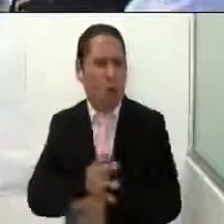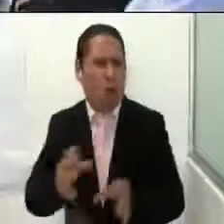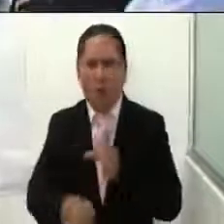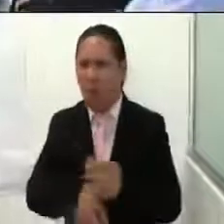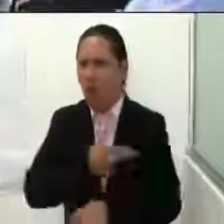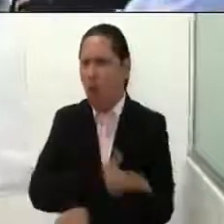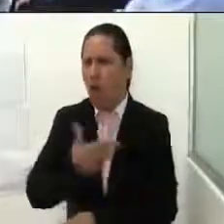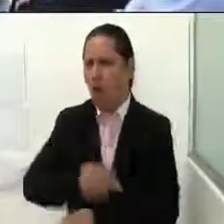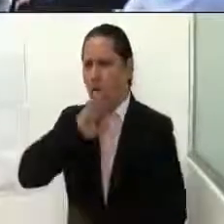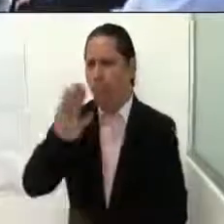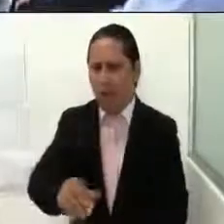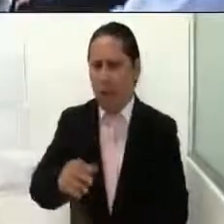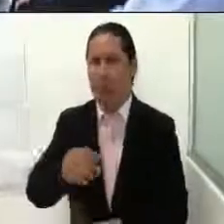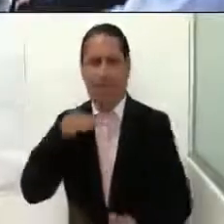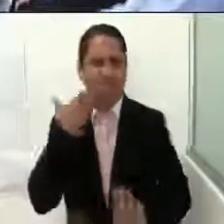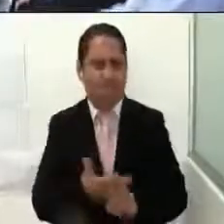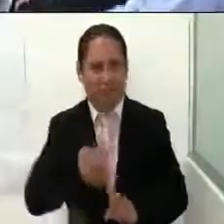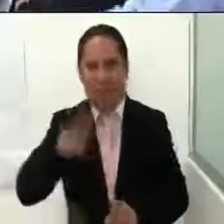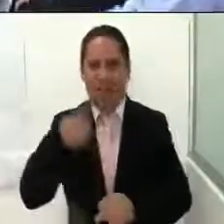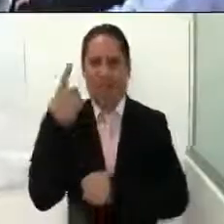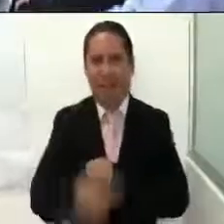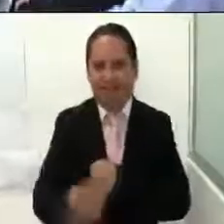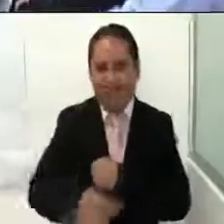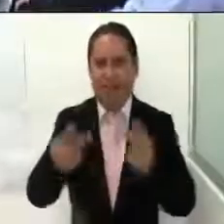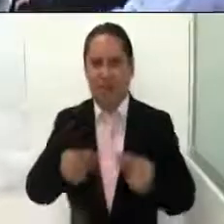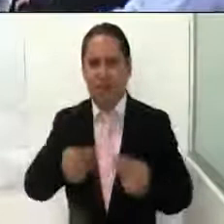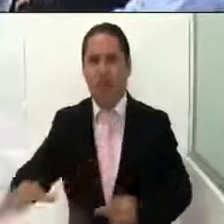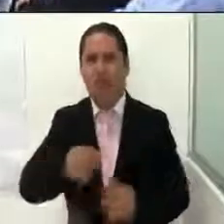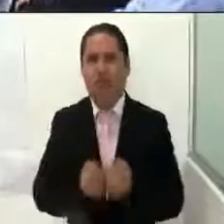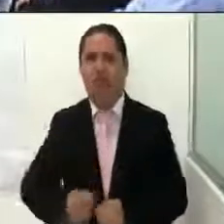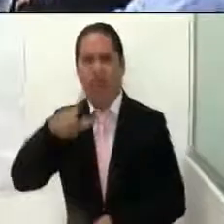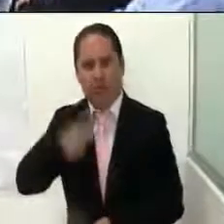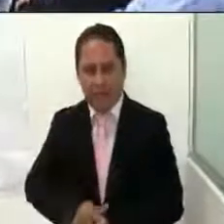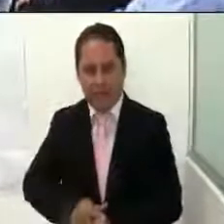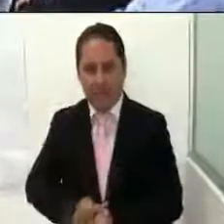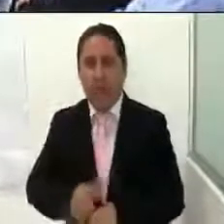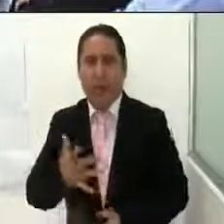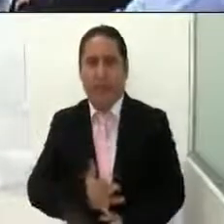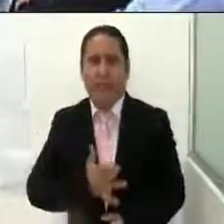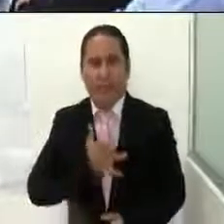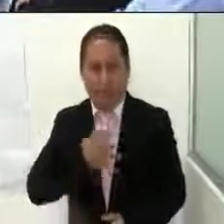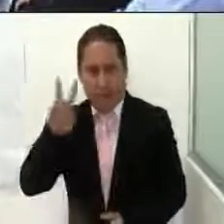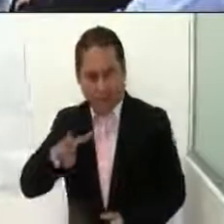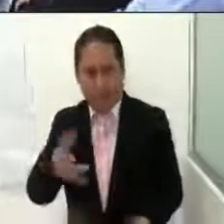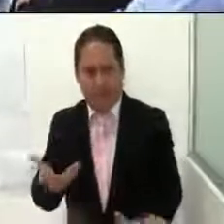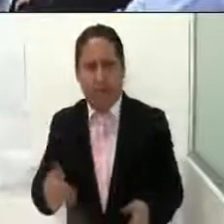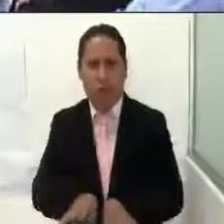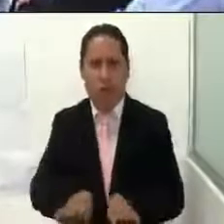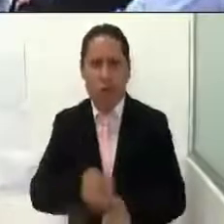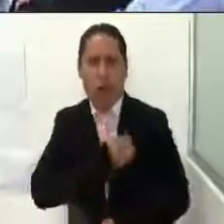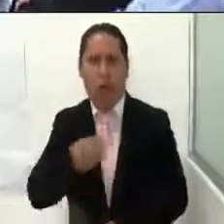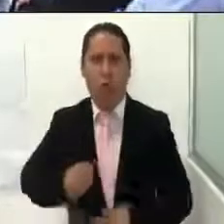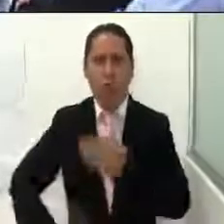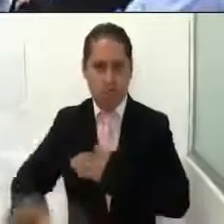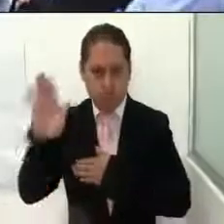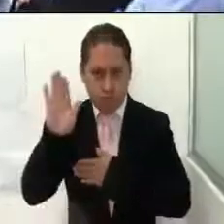que afectan a la población en este sentido y en aras de dar cumplimiento a los compromisos asumidos por